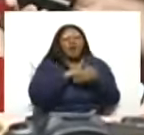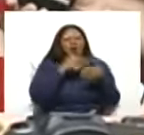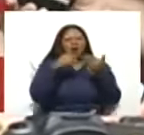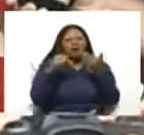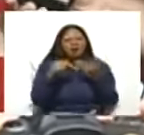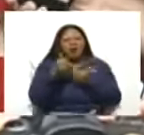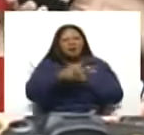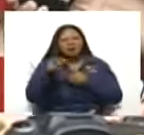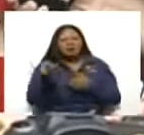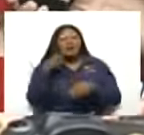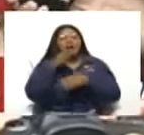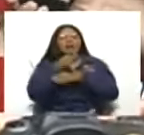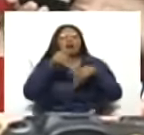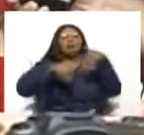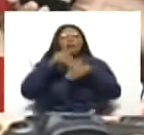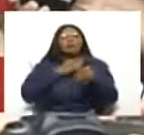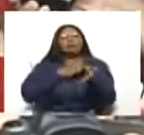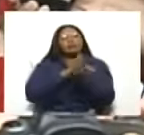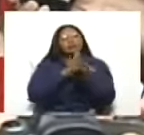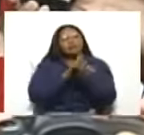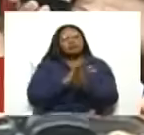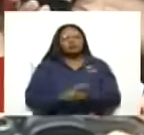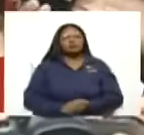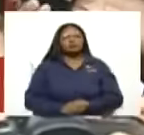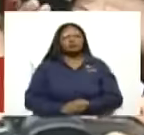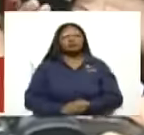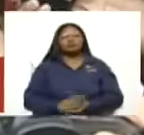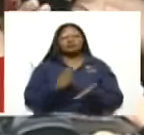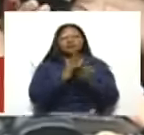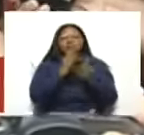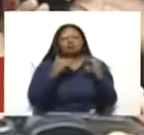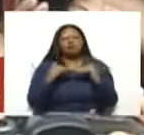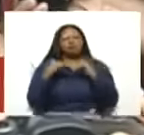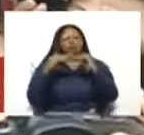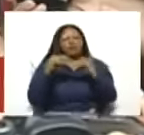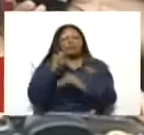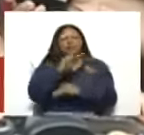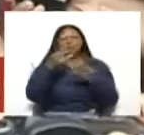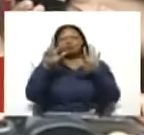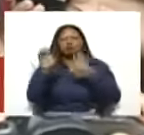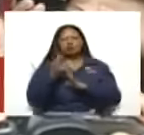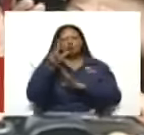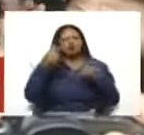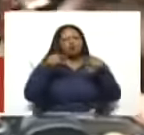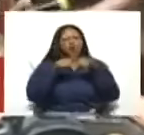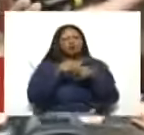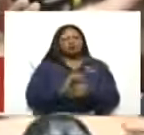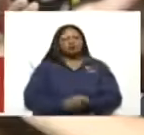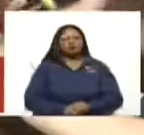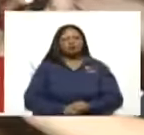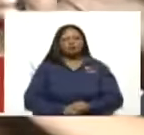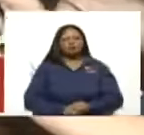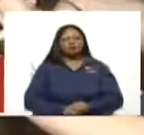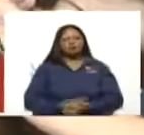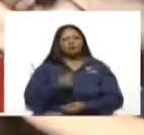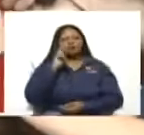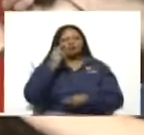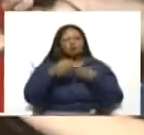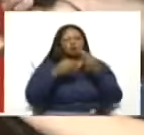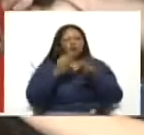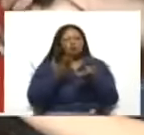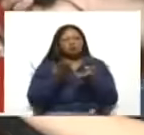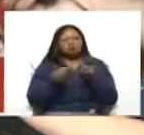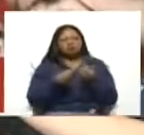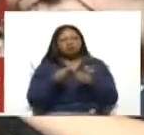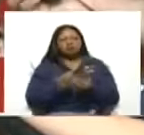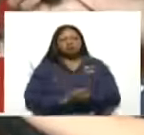que la gente pueda ir a votar en paz y en tranquilidad. Eso va a ser igualito el 28 de julio, estamos seguros. ¿Cómo lo ha visto?